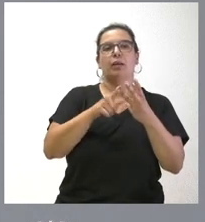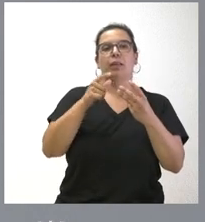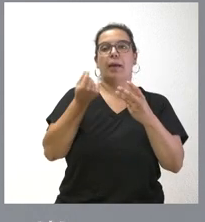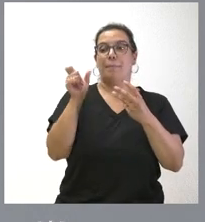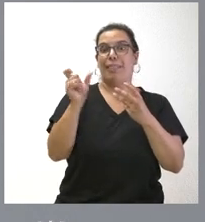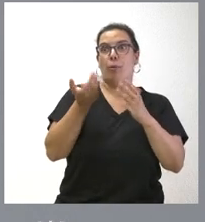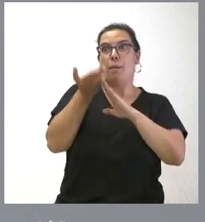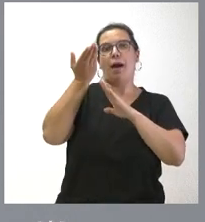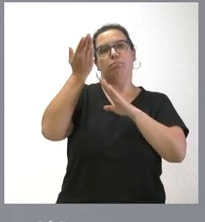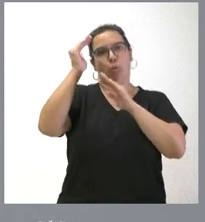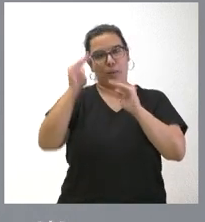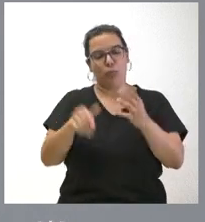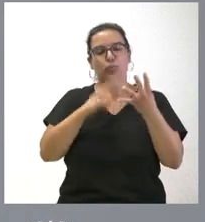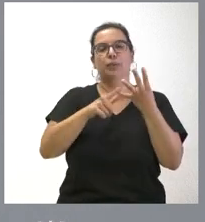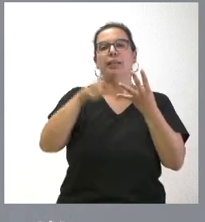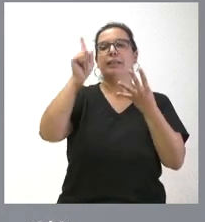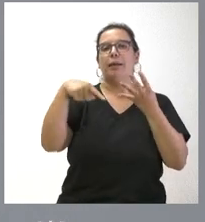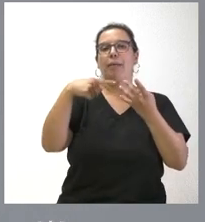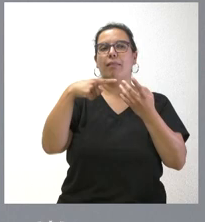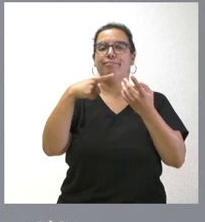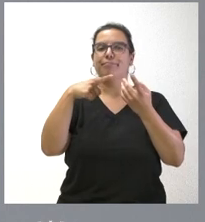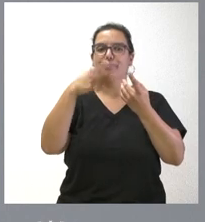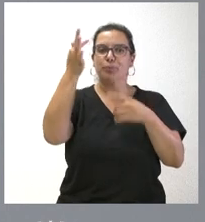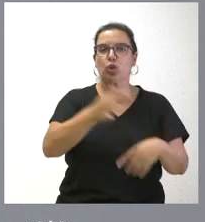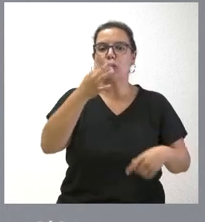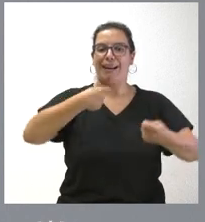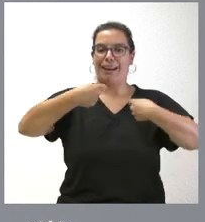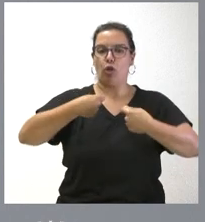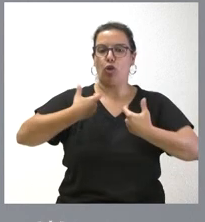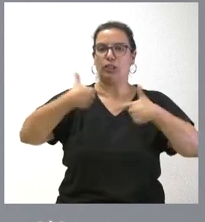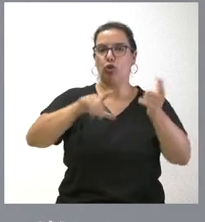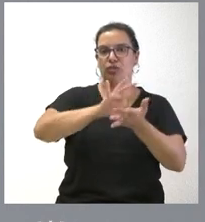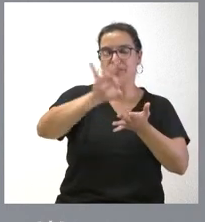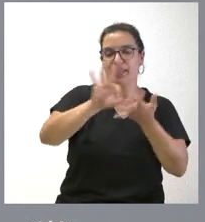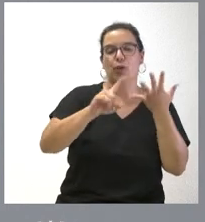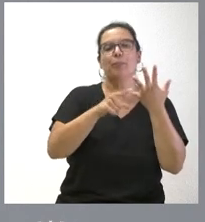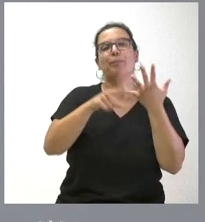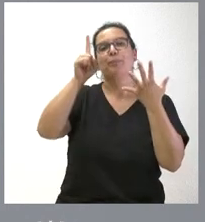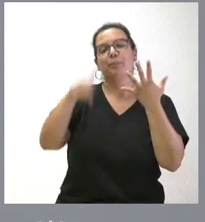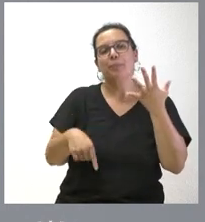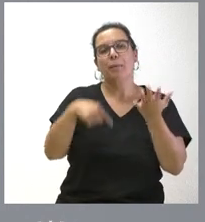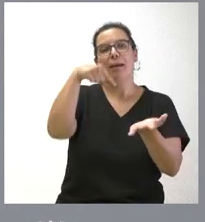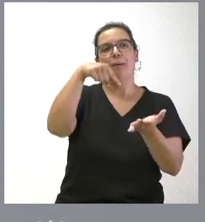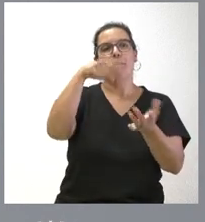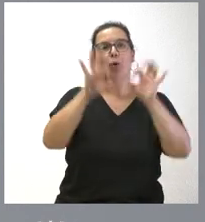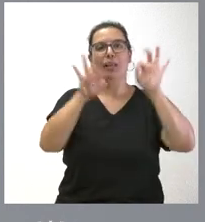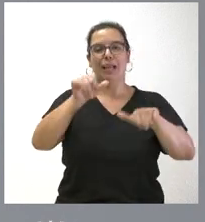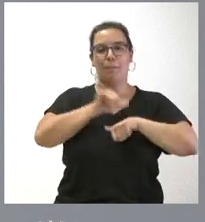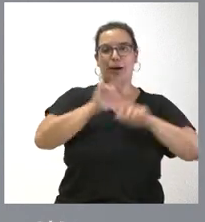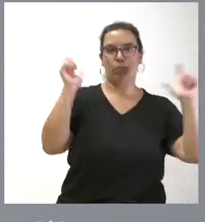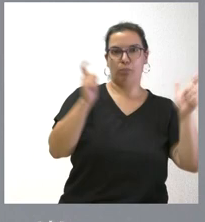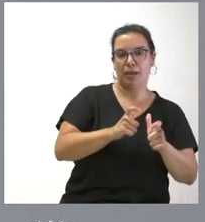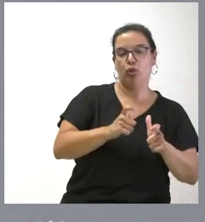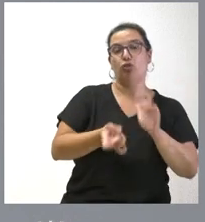de cifra de negocios del sector servicio de reducción de la ta de paro y de creación de empleo